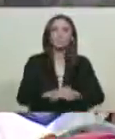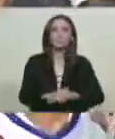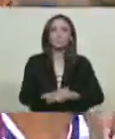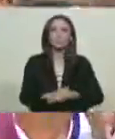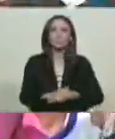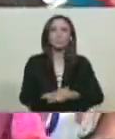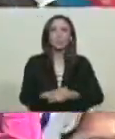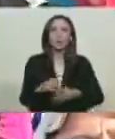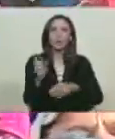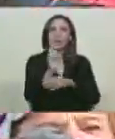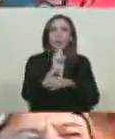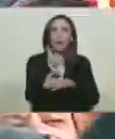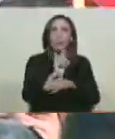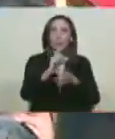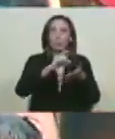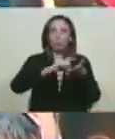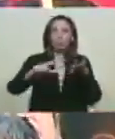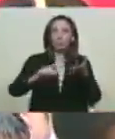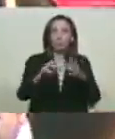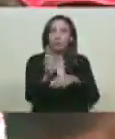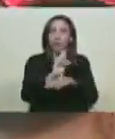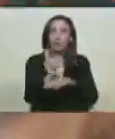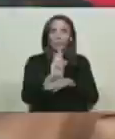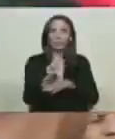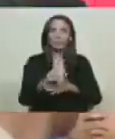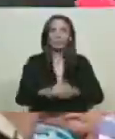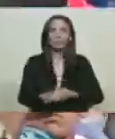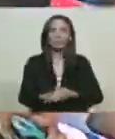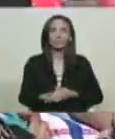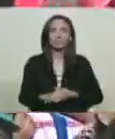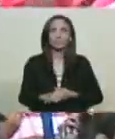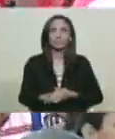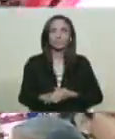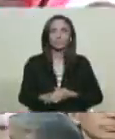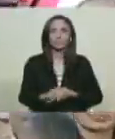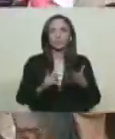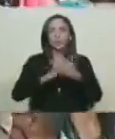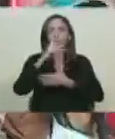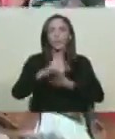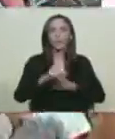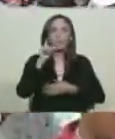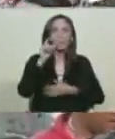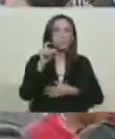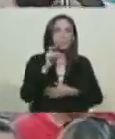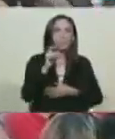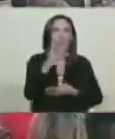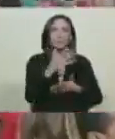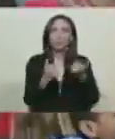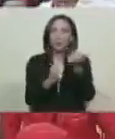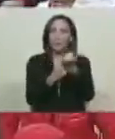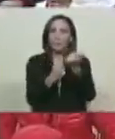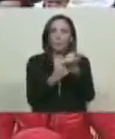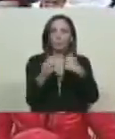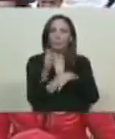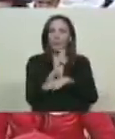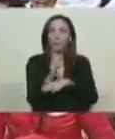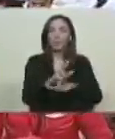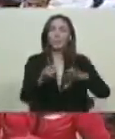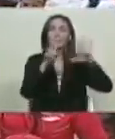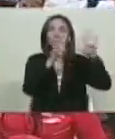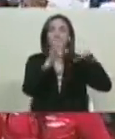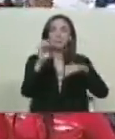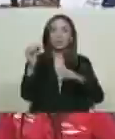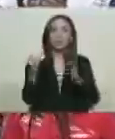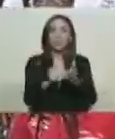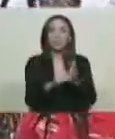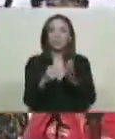código QR para que se incorpore automático al plan de parto humanizado y al apoyo de los 700.000